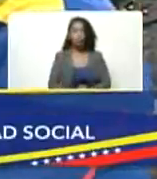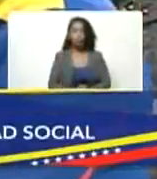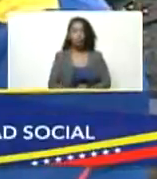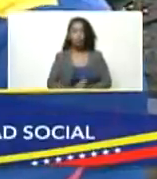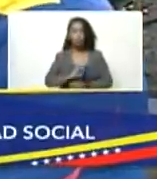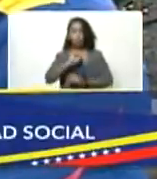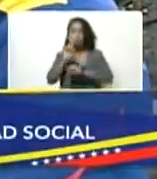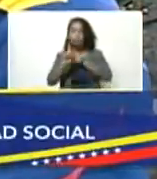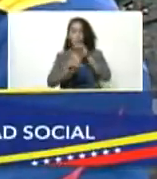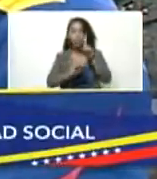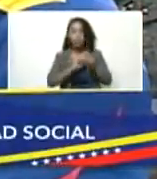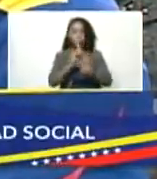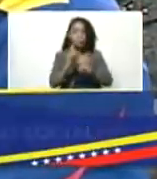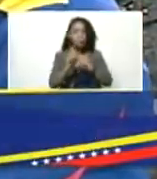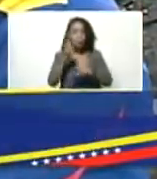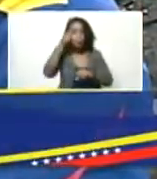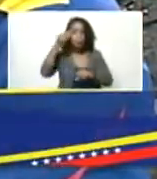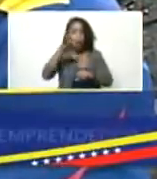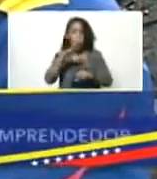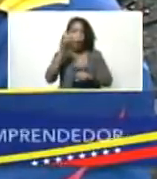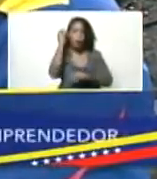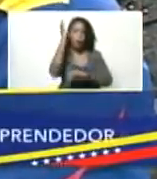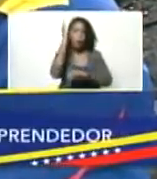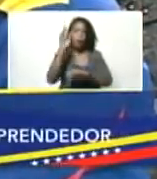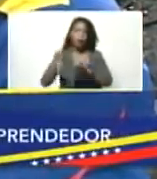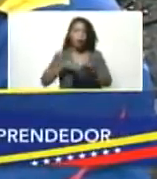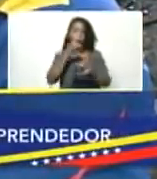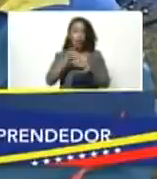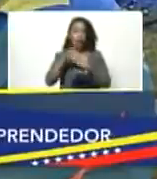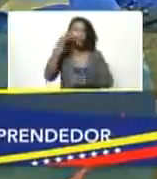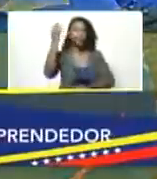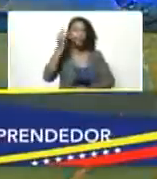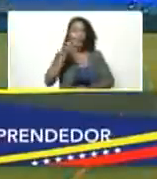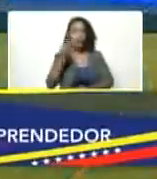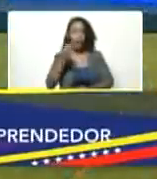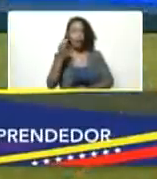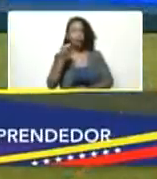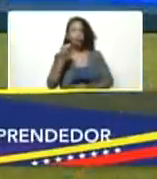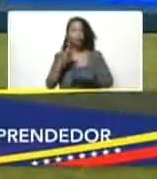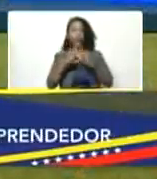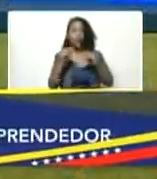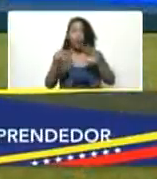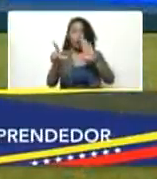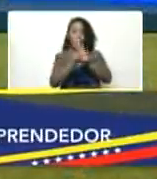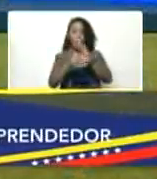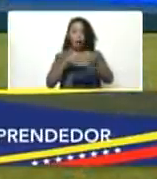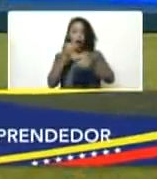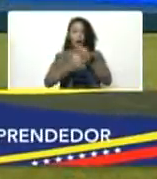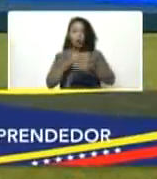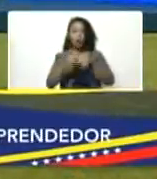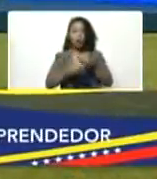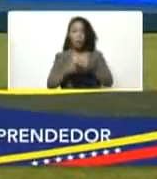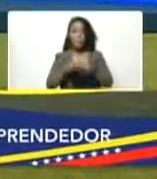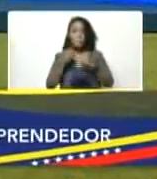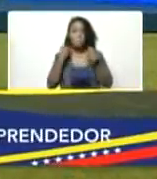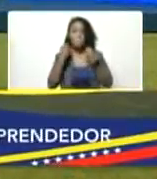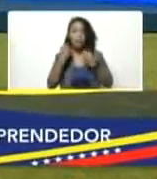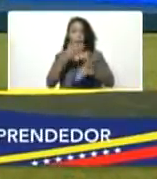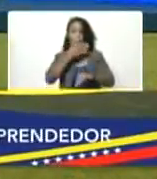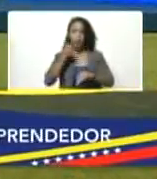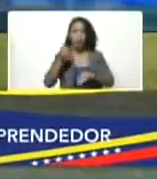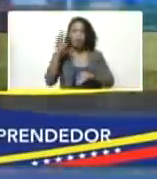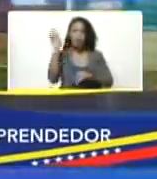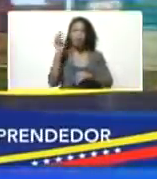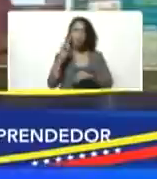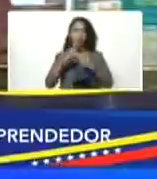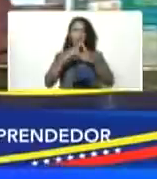consulta al pueblo, una Asamblea Nacional que verdaderamente todas las leyes que ha hecho han sido para mejorar a Venezuela